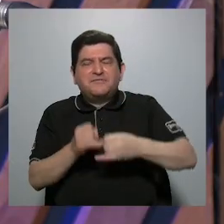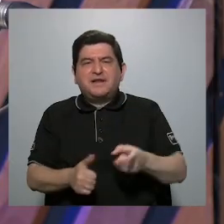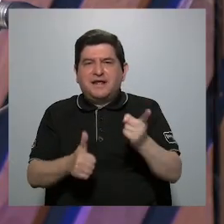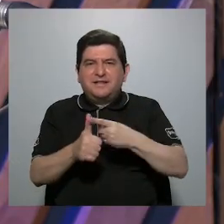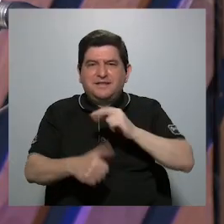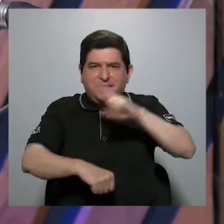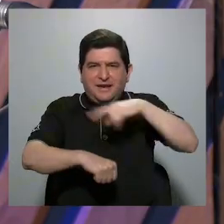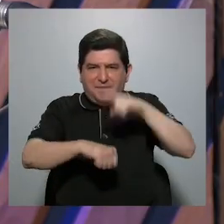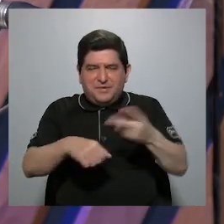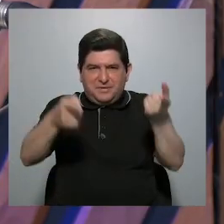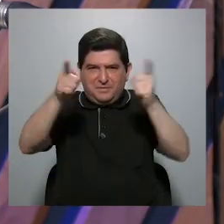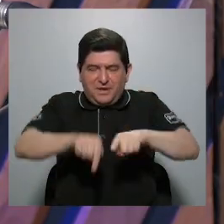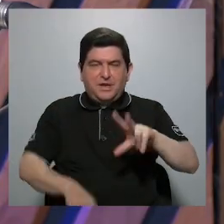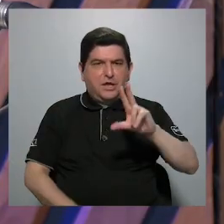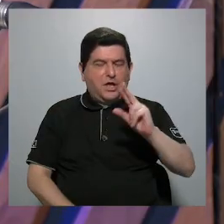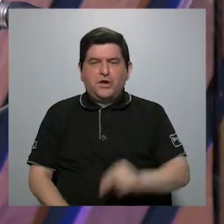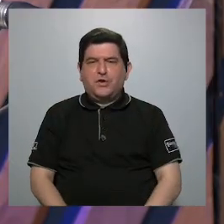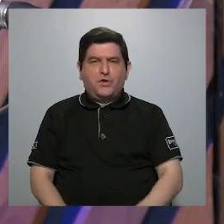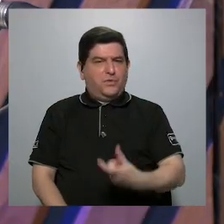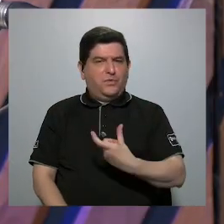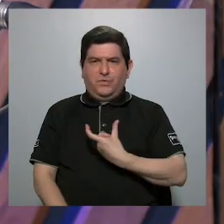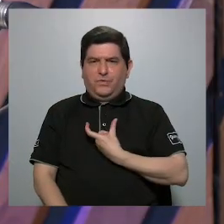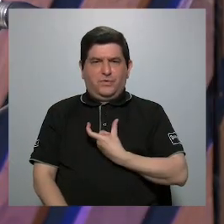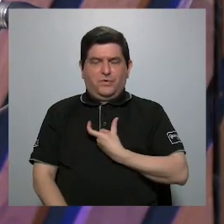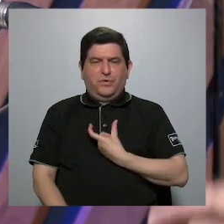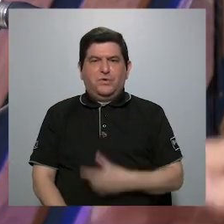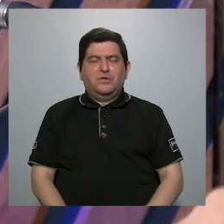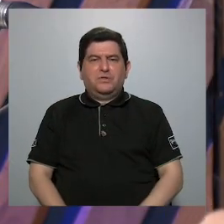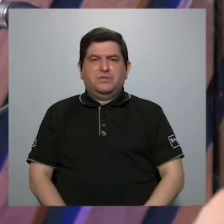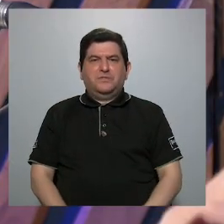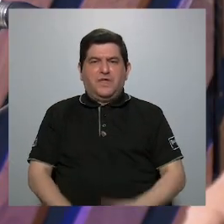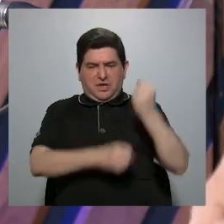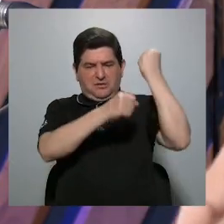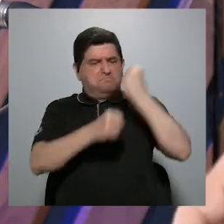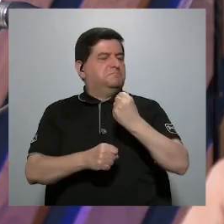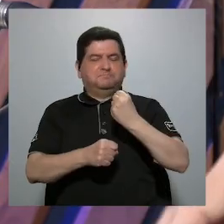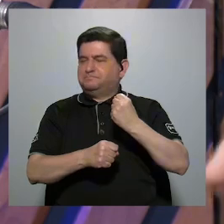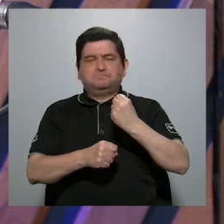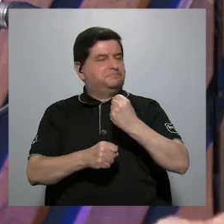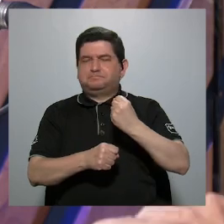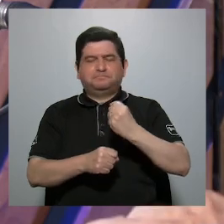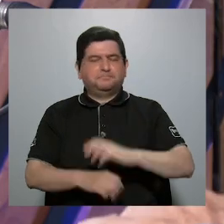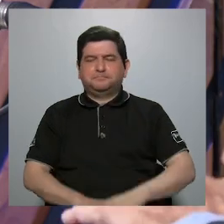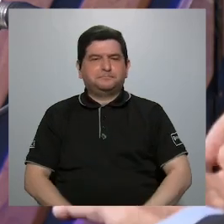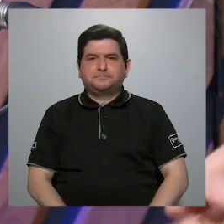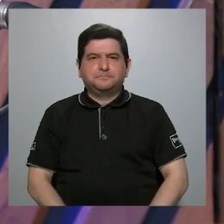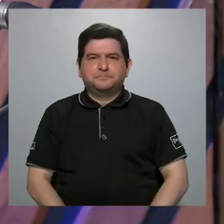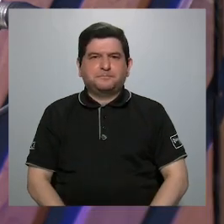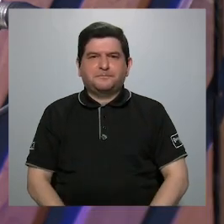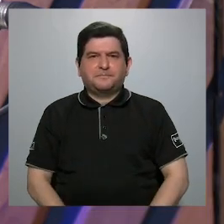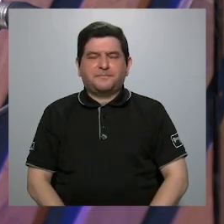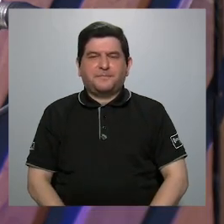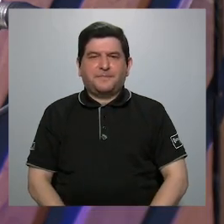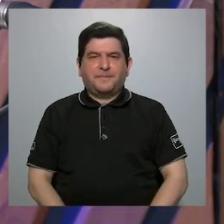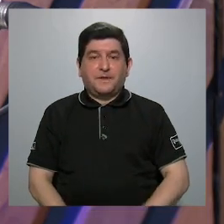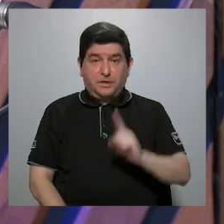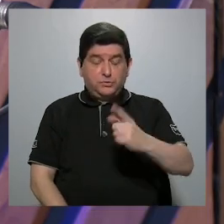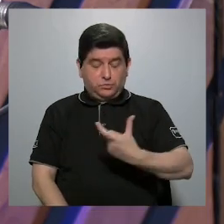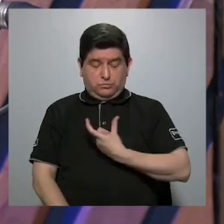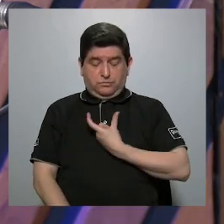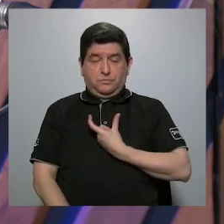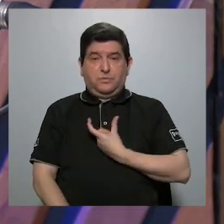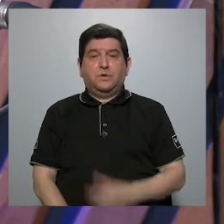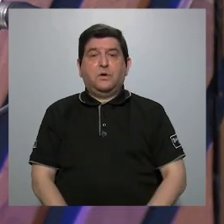finales de la Primera República. No es una condecoración imperial. Y es